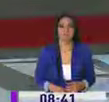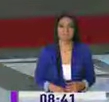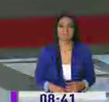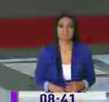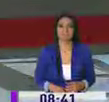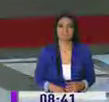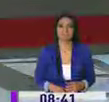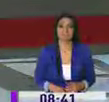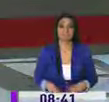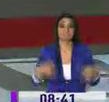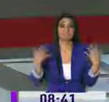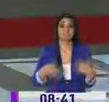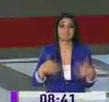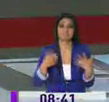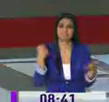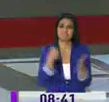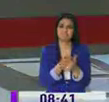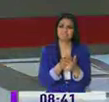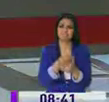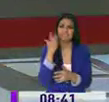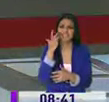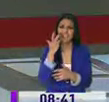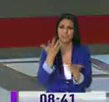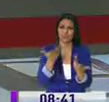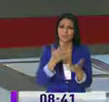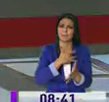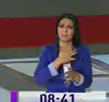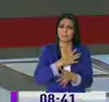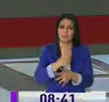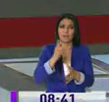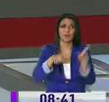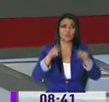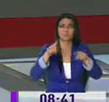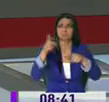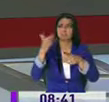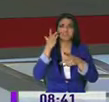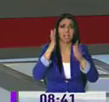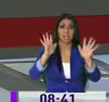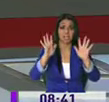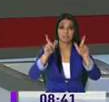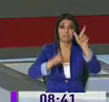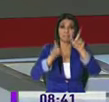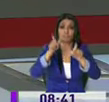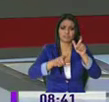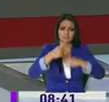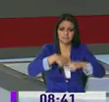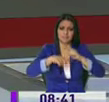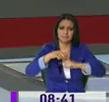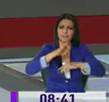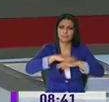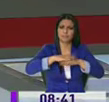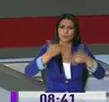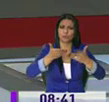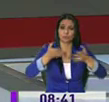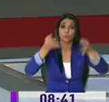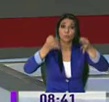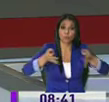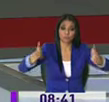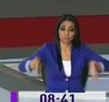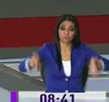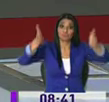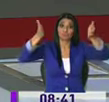realmente deciden cerrar o si este no qué pena le mando un abrazo al en guayaquil a personas resultaron heridas esto pasó cuando un vehículo